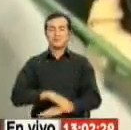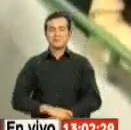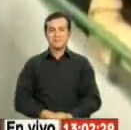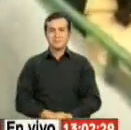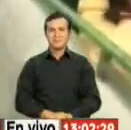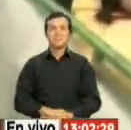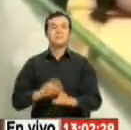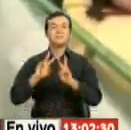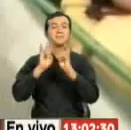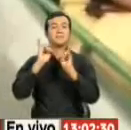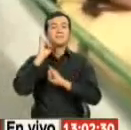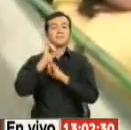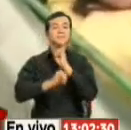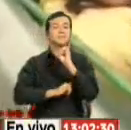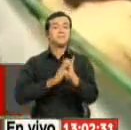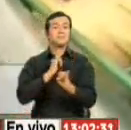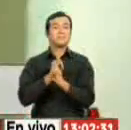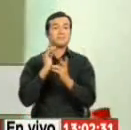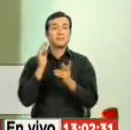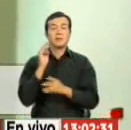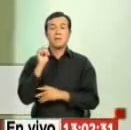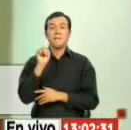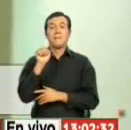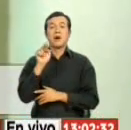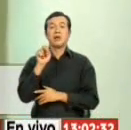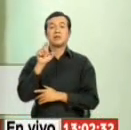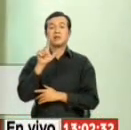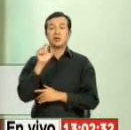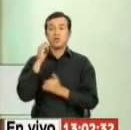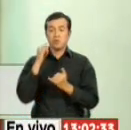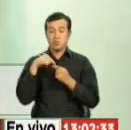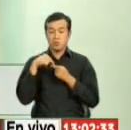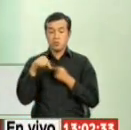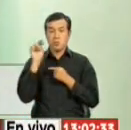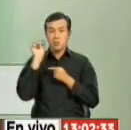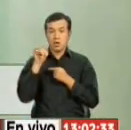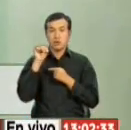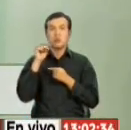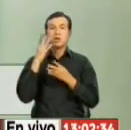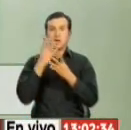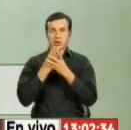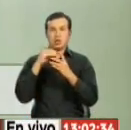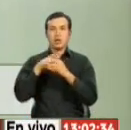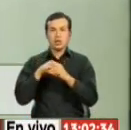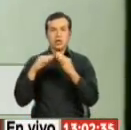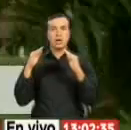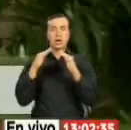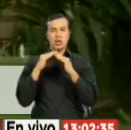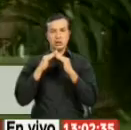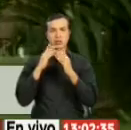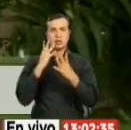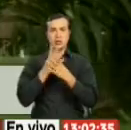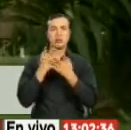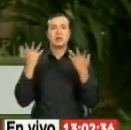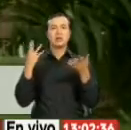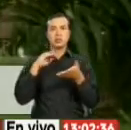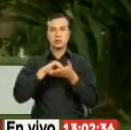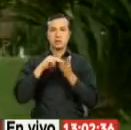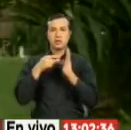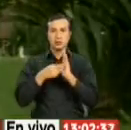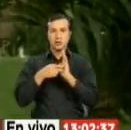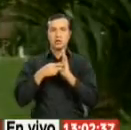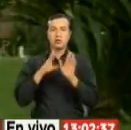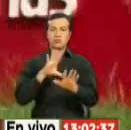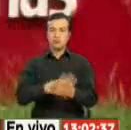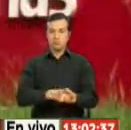en lo internacional marcelo odebrecht cumple desde este martes arresto domiciliario la ascendencia incluye el uso de un